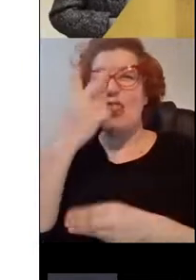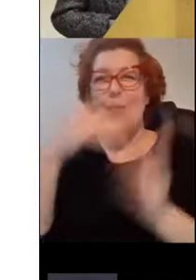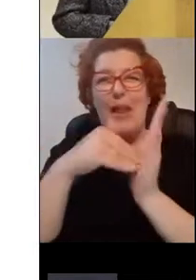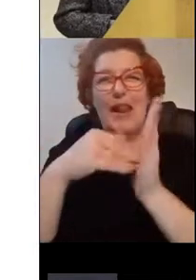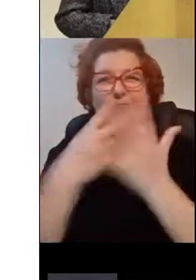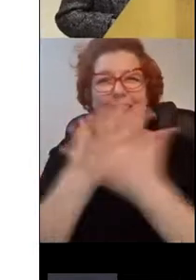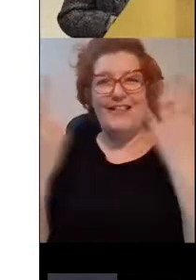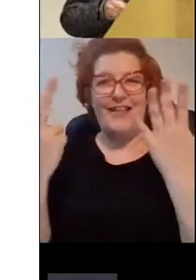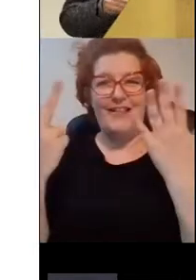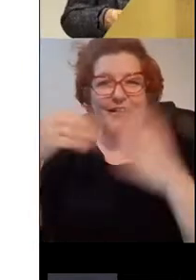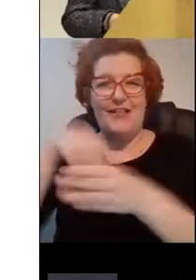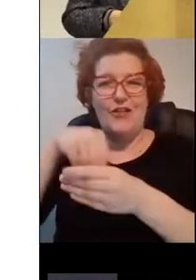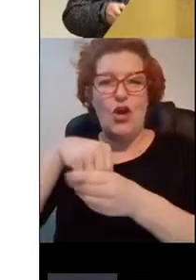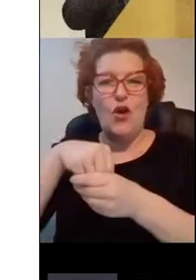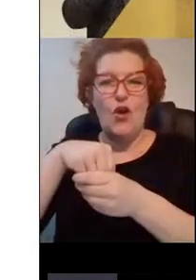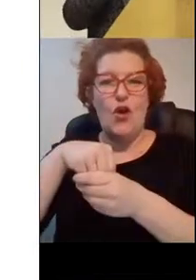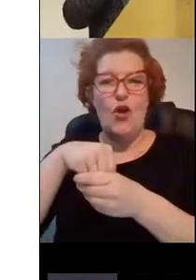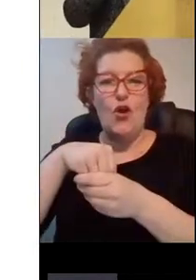en Pedraza, en Segovia.